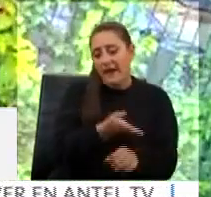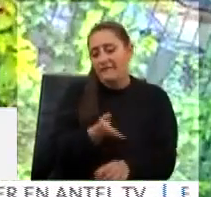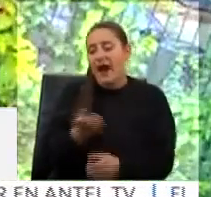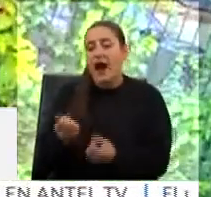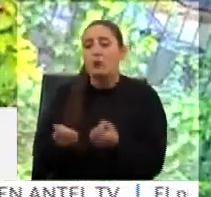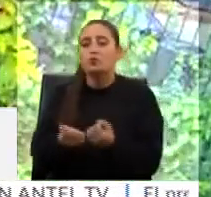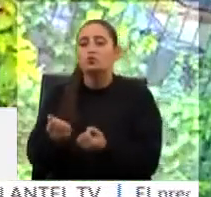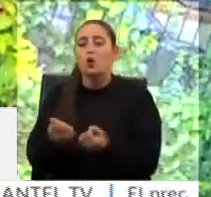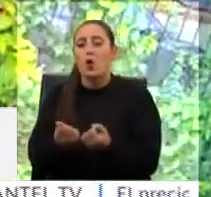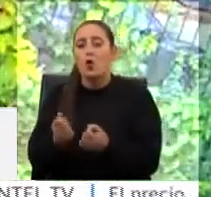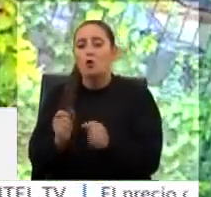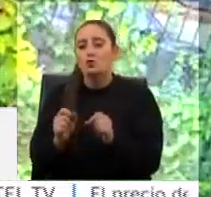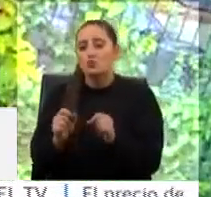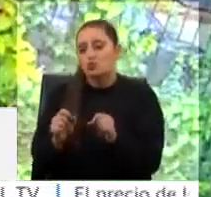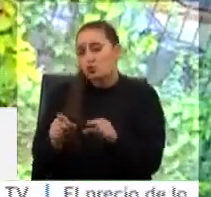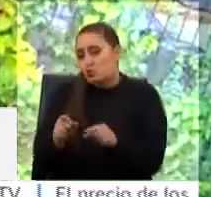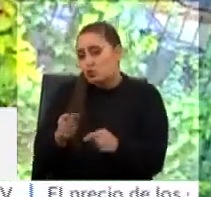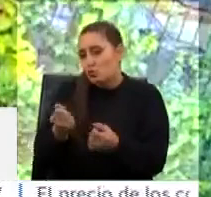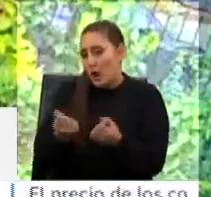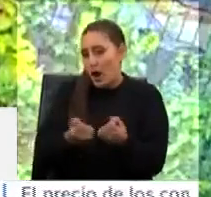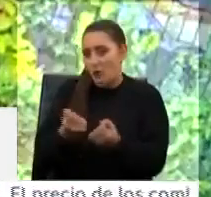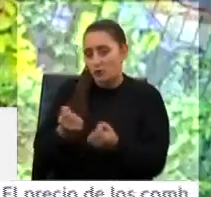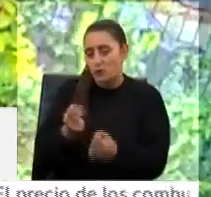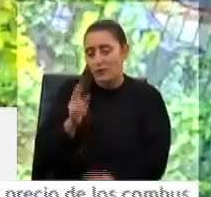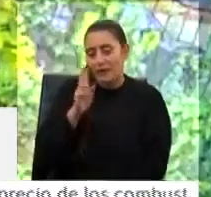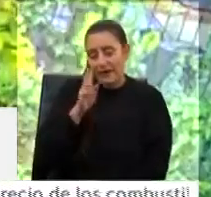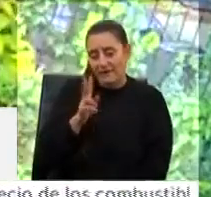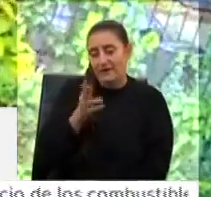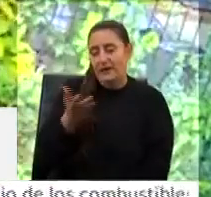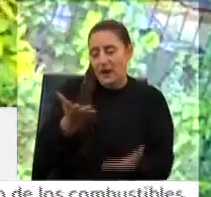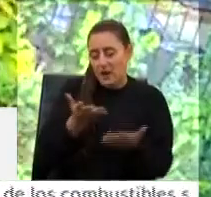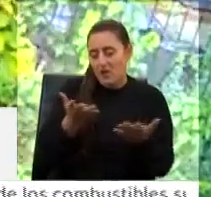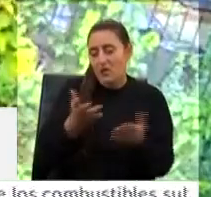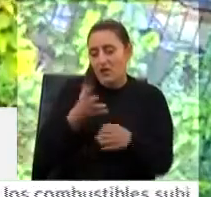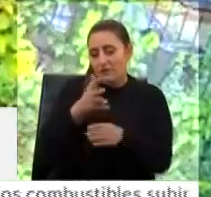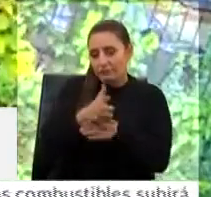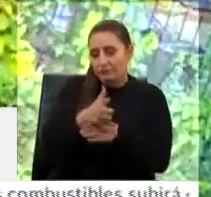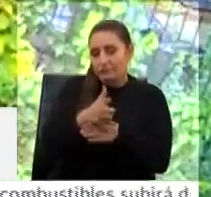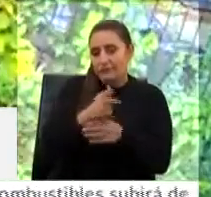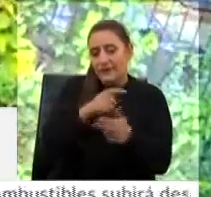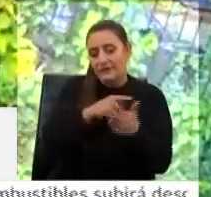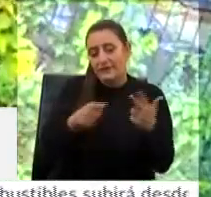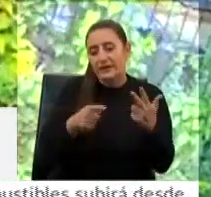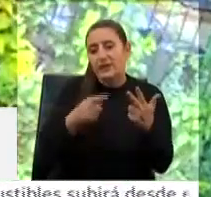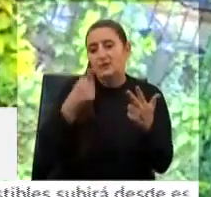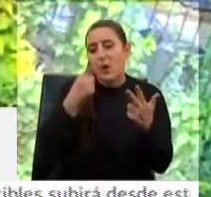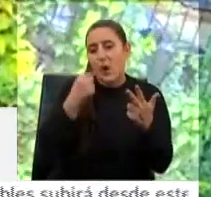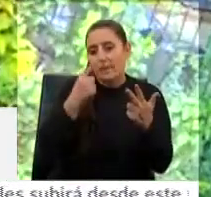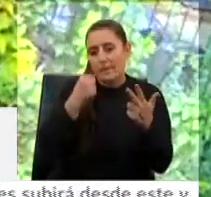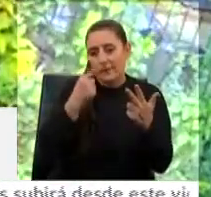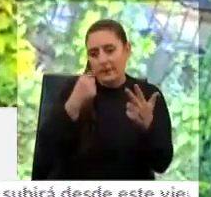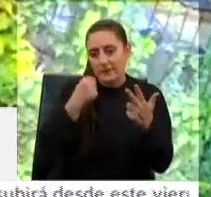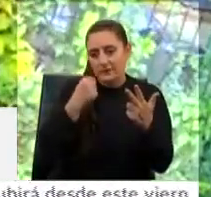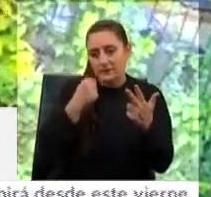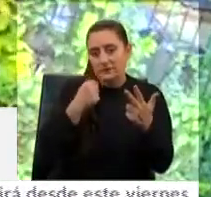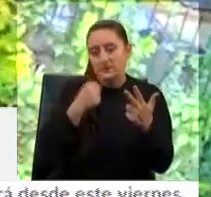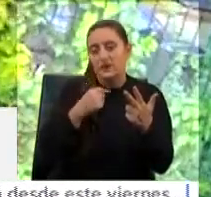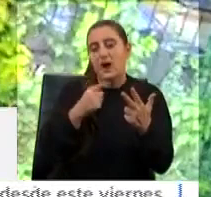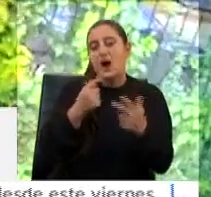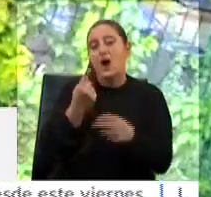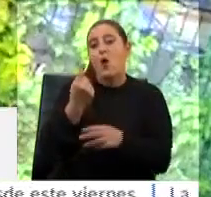Se dirigía al auto que está a mi espalda. Ustedes van a ver imágenes. La estamos viendo. Aparecen tres sujetos. Uno